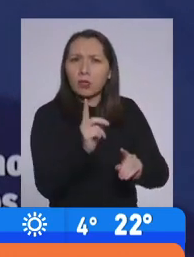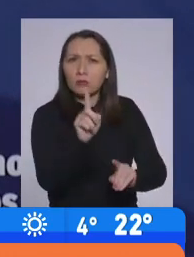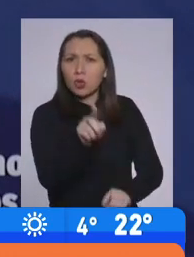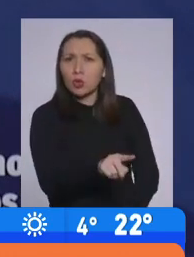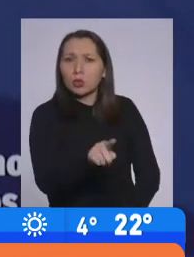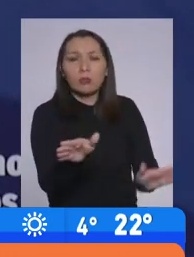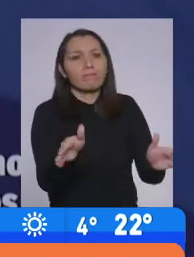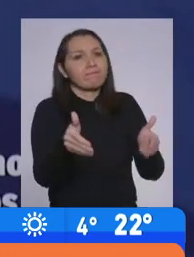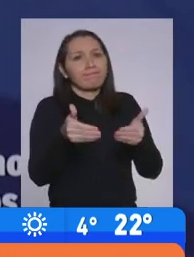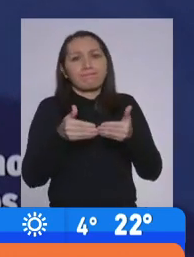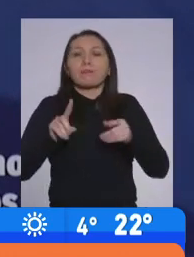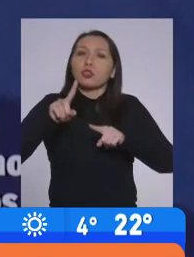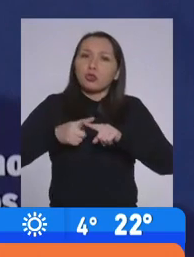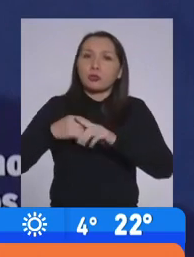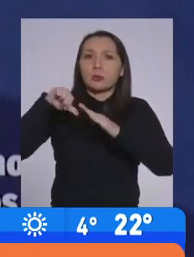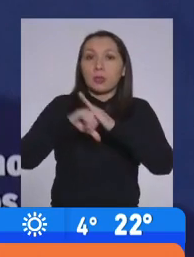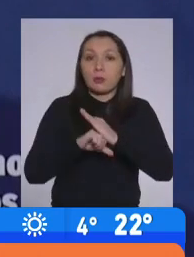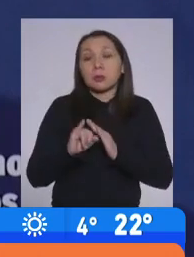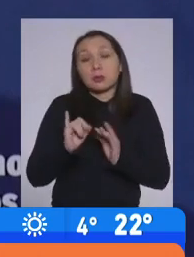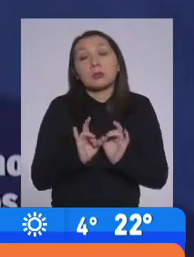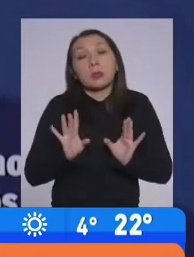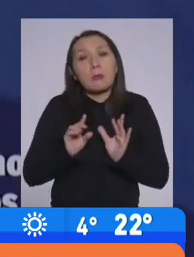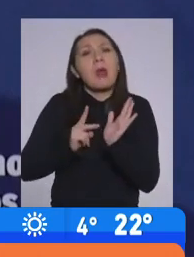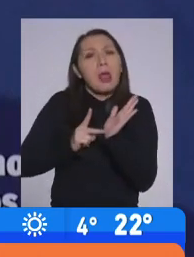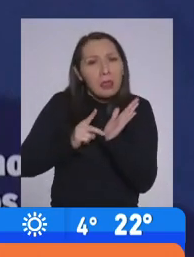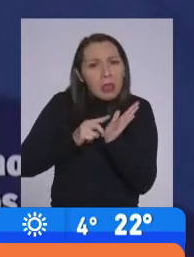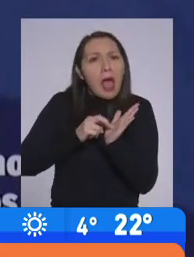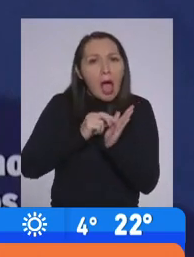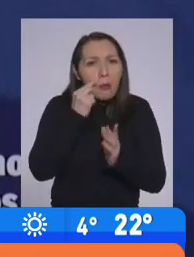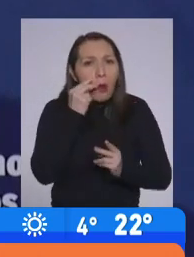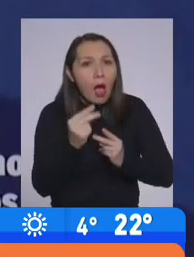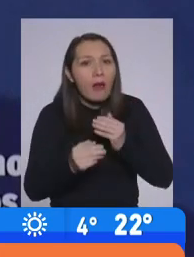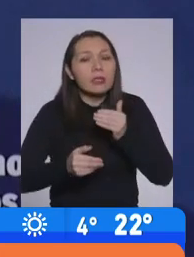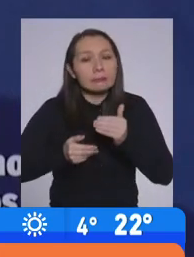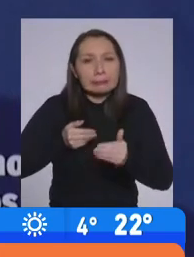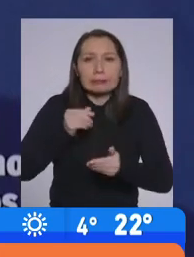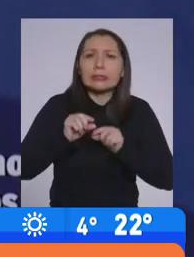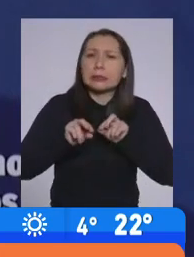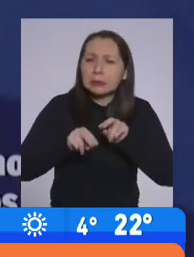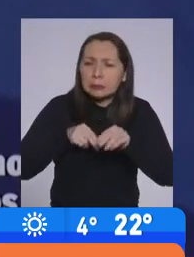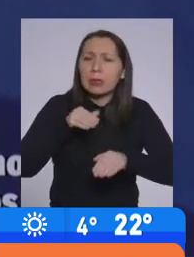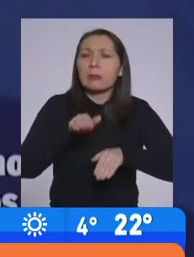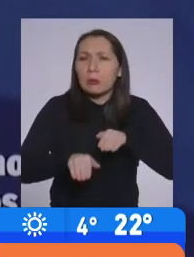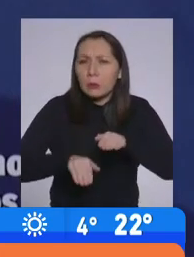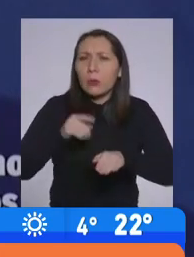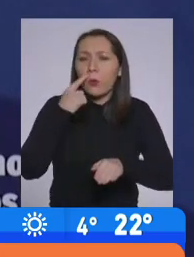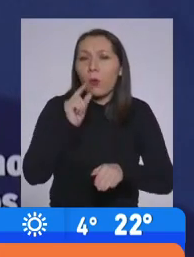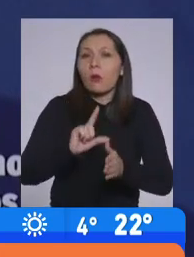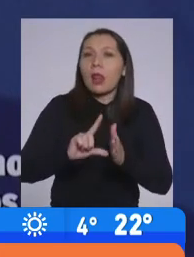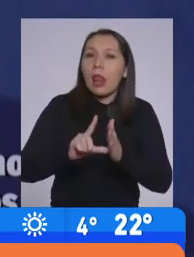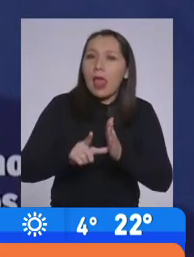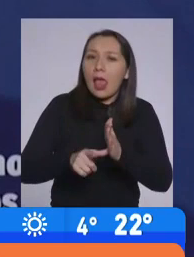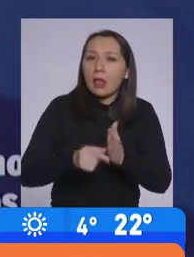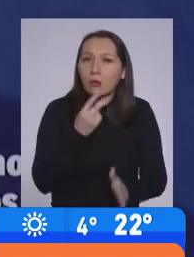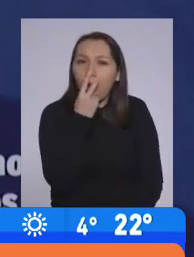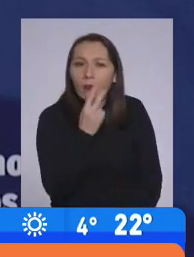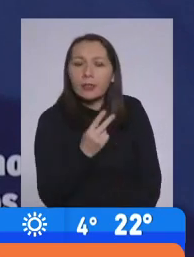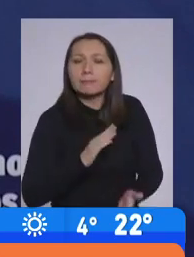también lo haremos pero paso a paso queremos avanzar paso a paso lentamente